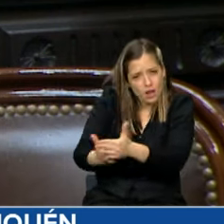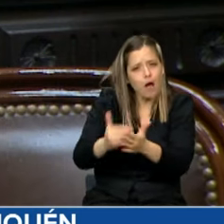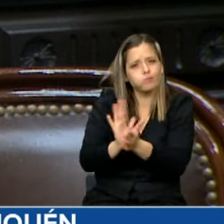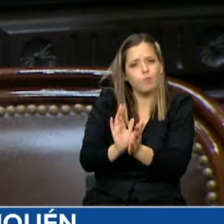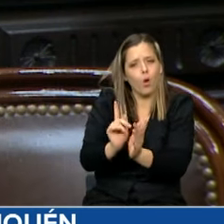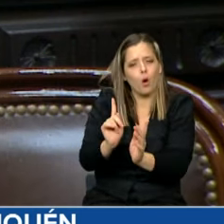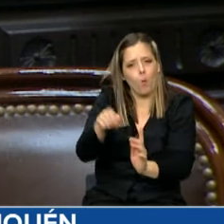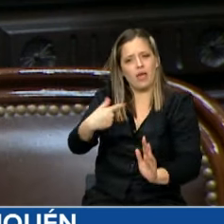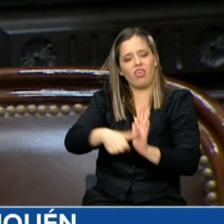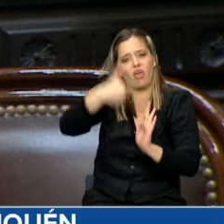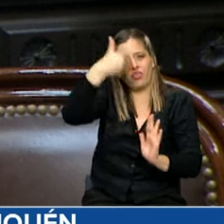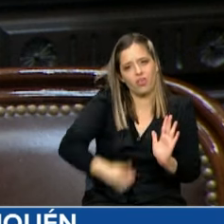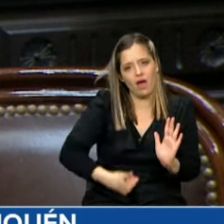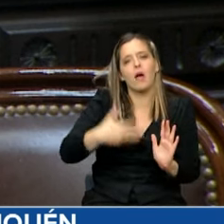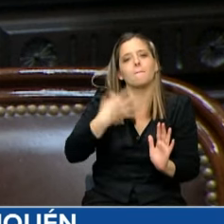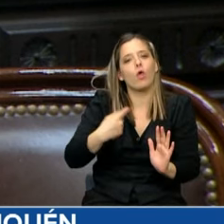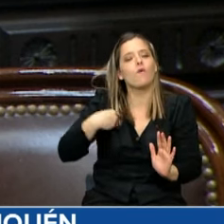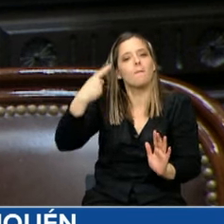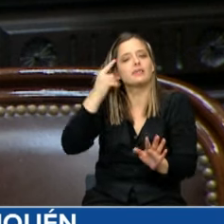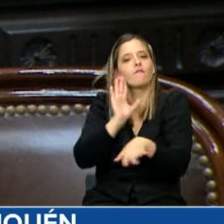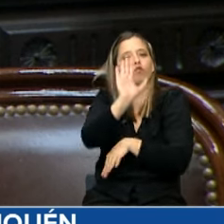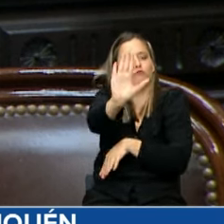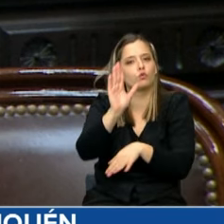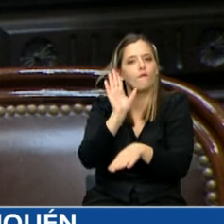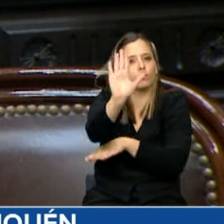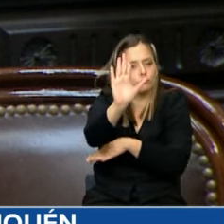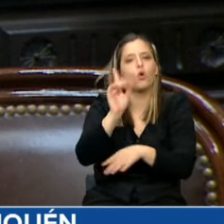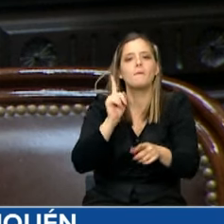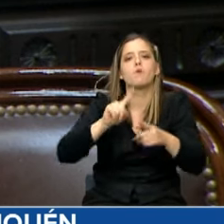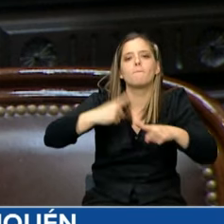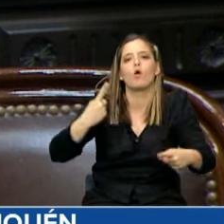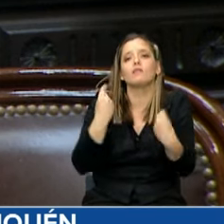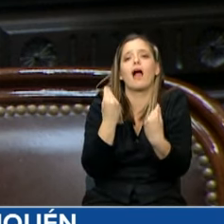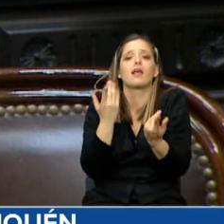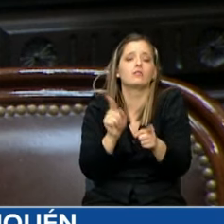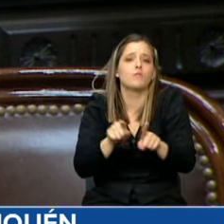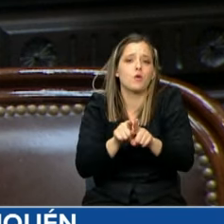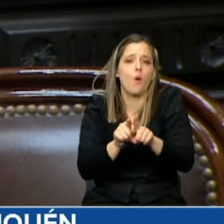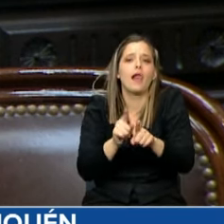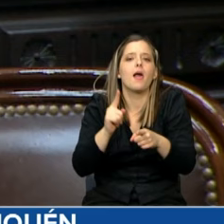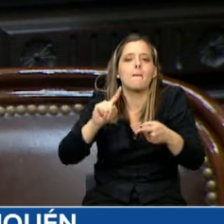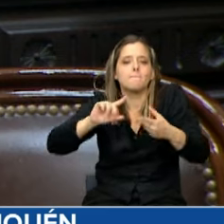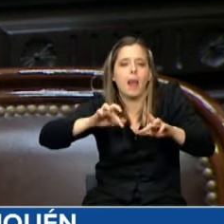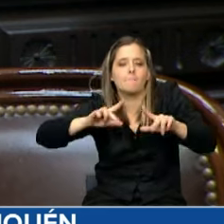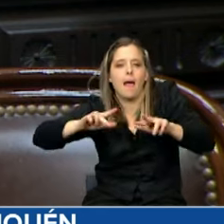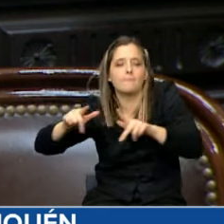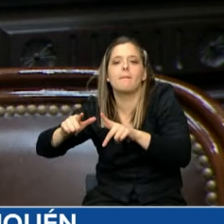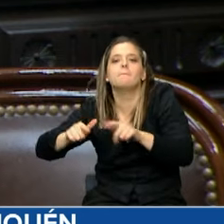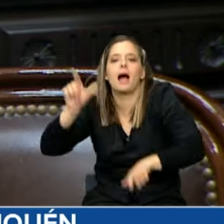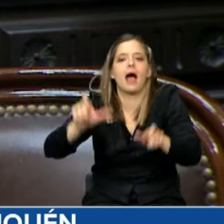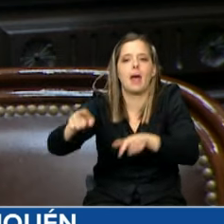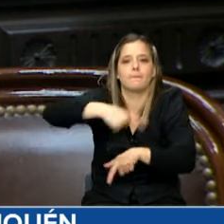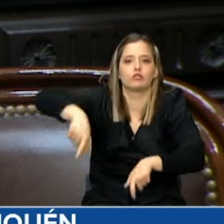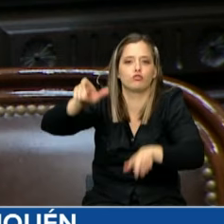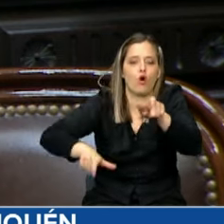tenemos que mirar hacia delante y la política significa construir políticas de estado para la gente no no votar algunas